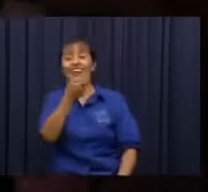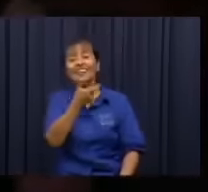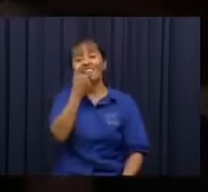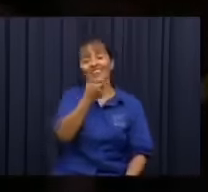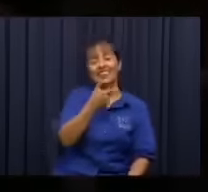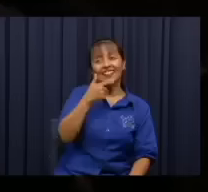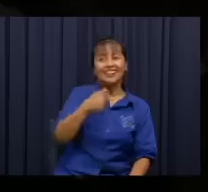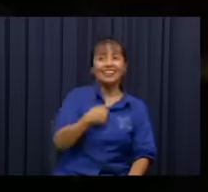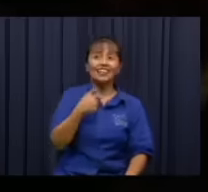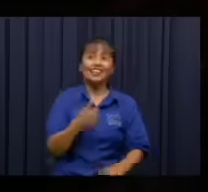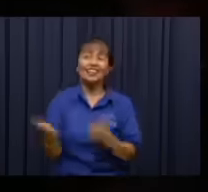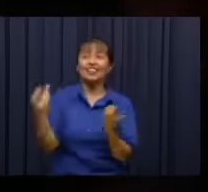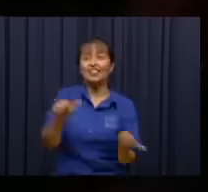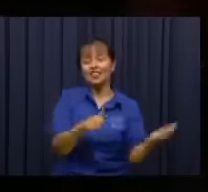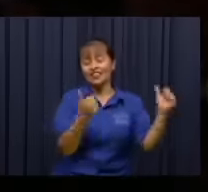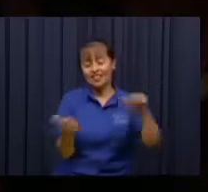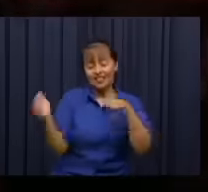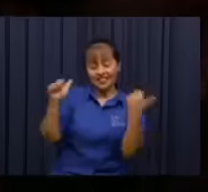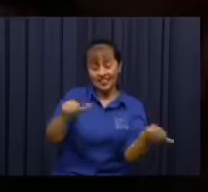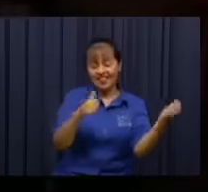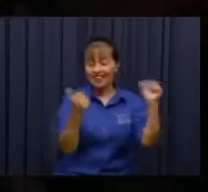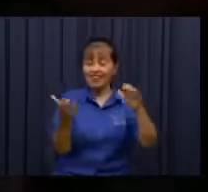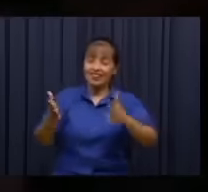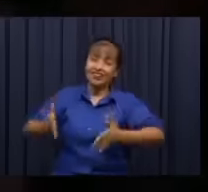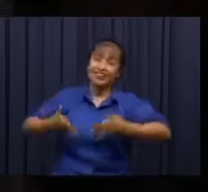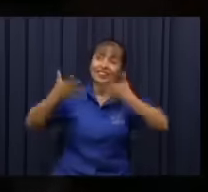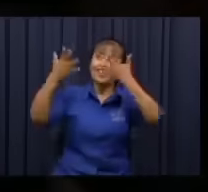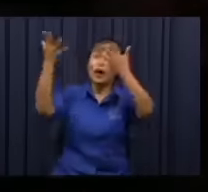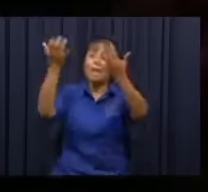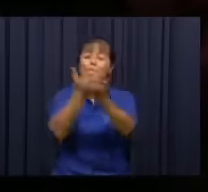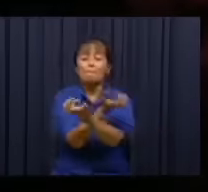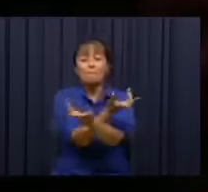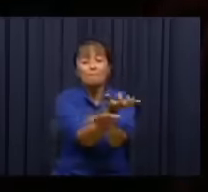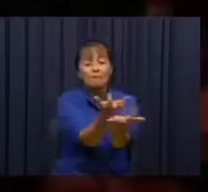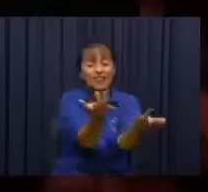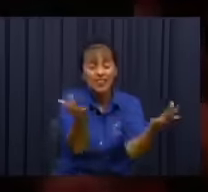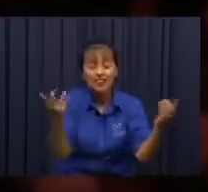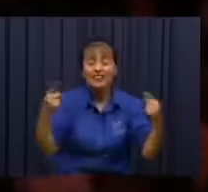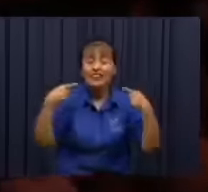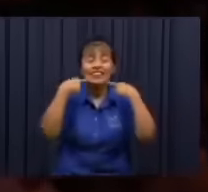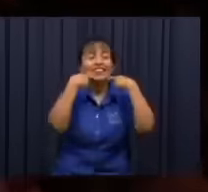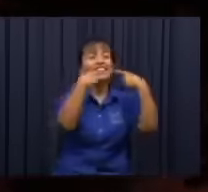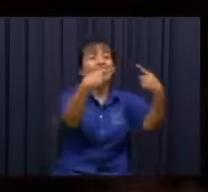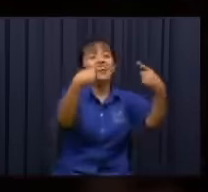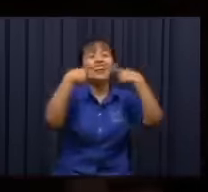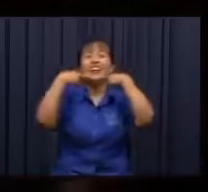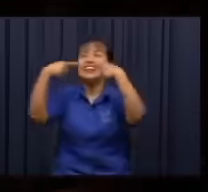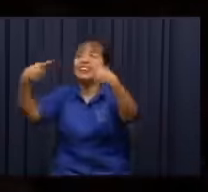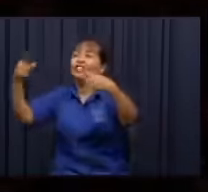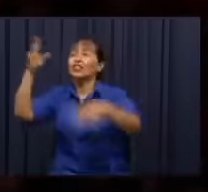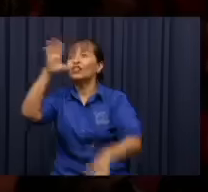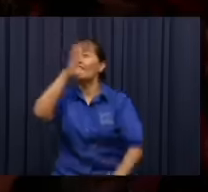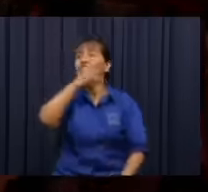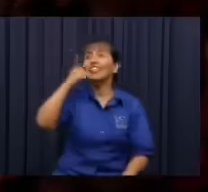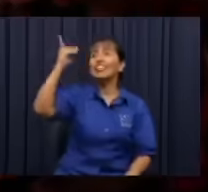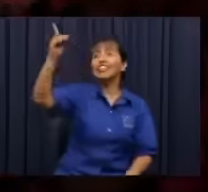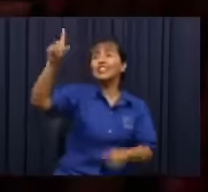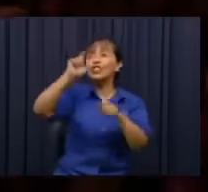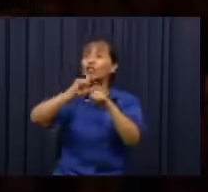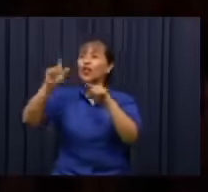llenará de risa y mi lengua de alabanza. Se dirá a las naciones